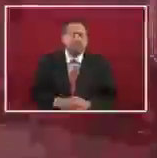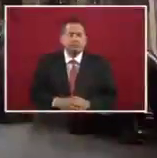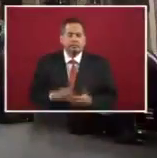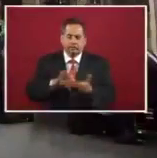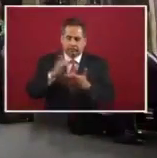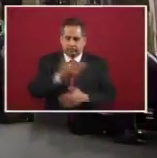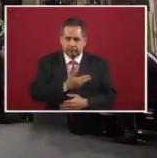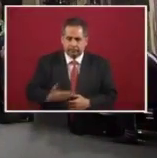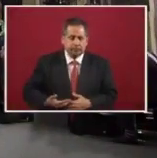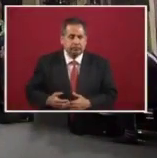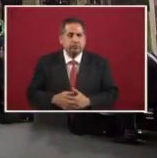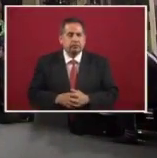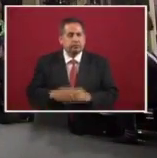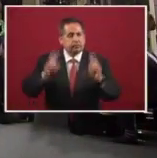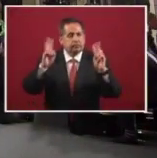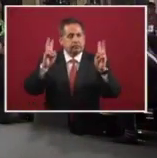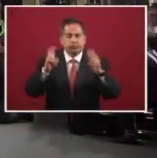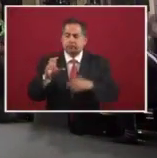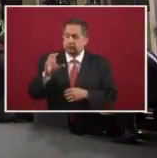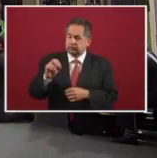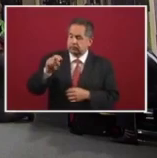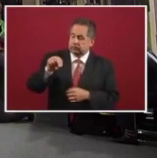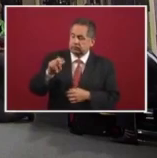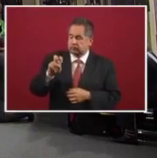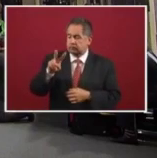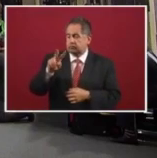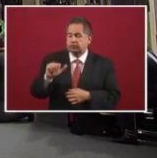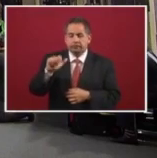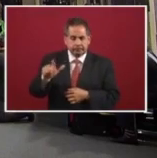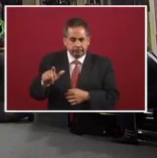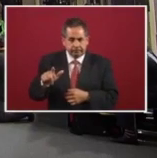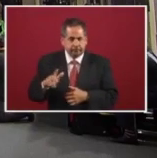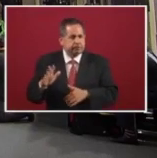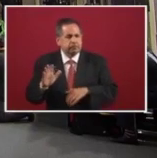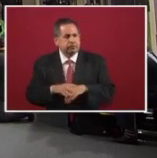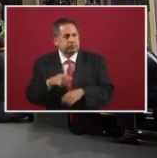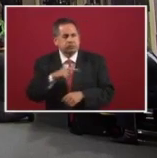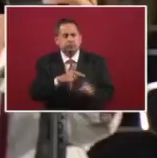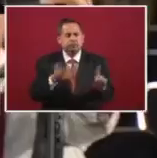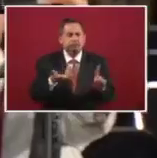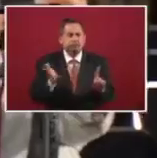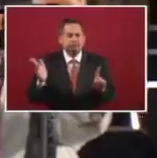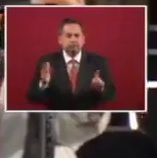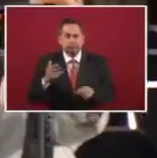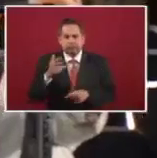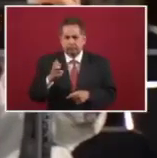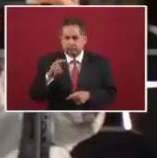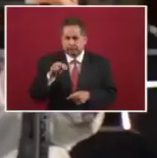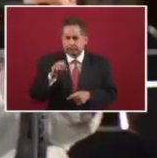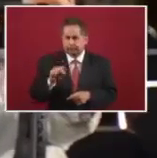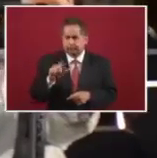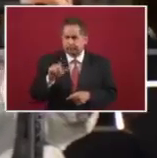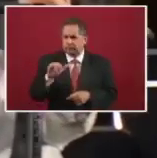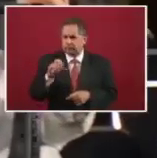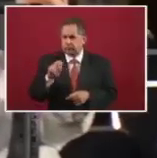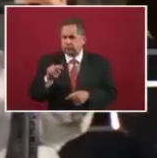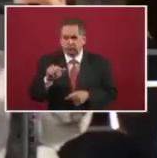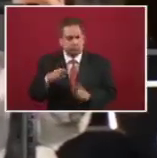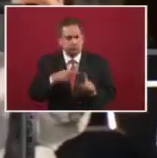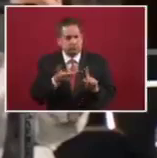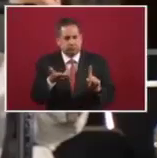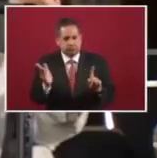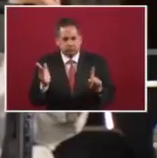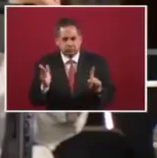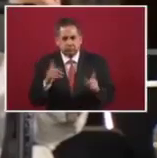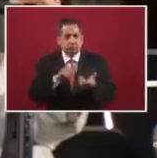Gracias, presidente. Preguntarle por el tema del Coneval, ¿por qué fue despedido Hernández Licona? después de que había hablado